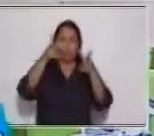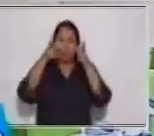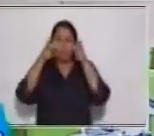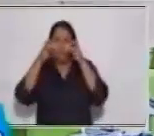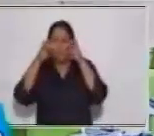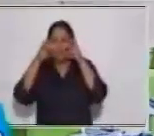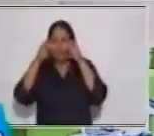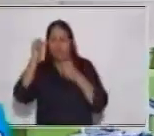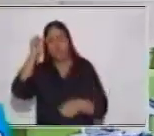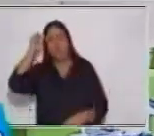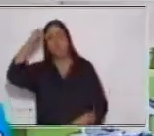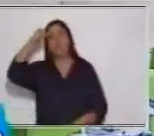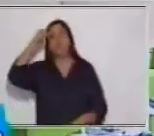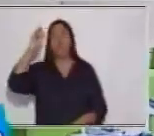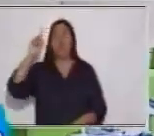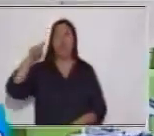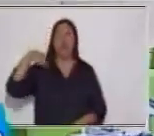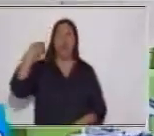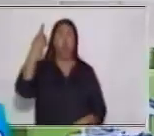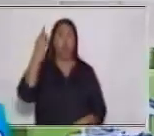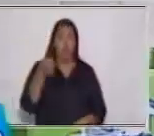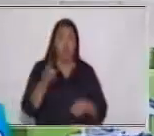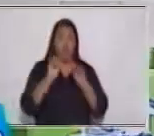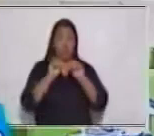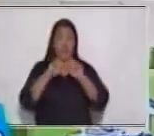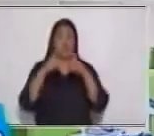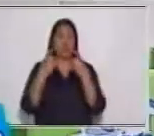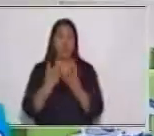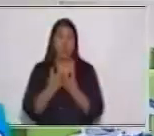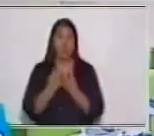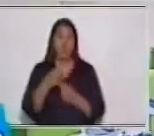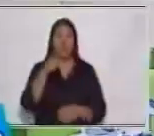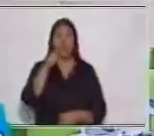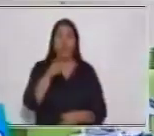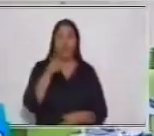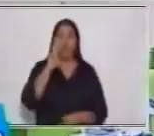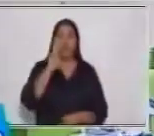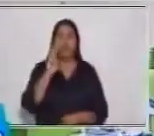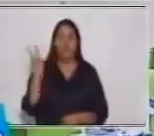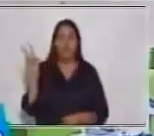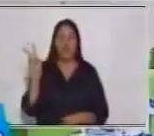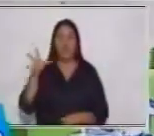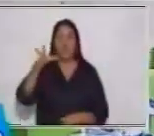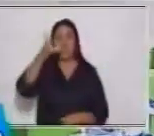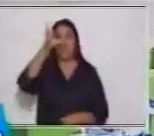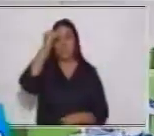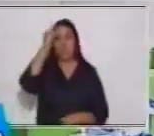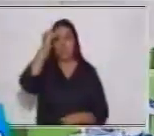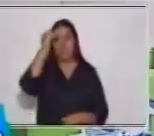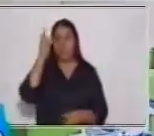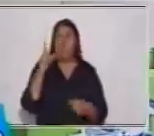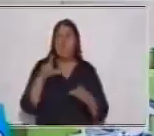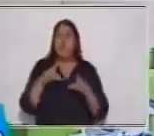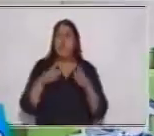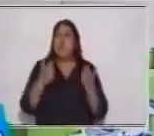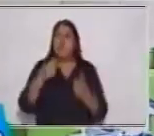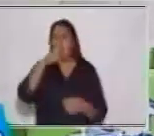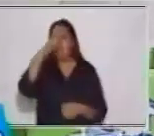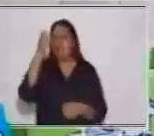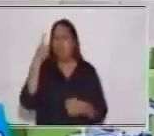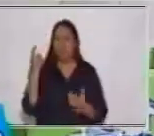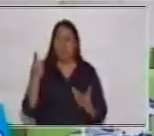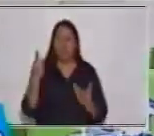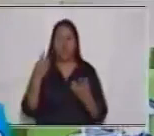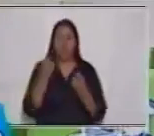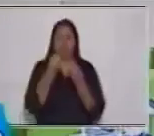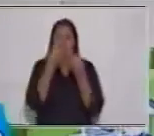asimilando. Y en el siguiente programa, tú vas a observar y vas a aprender cómo trabajar operaciones un poco